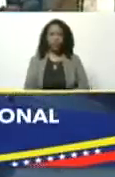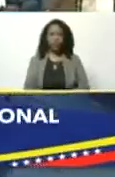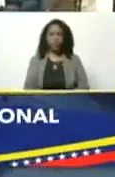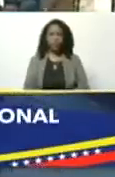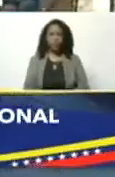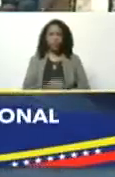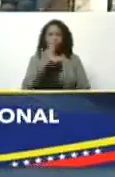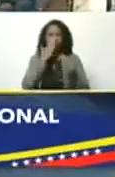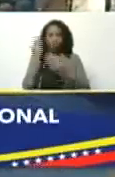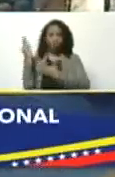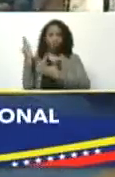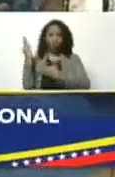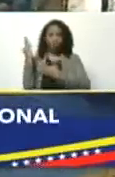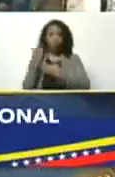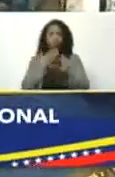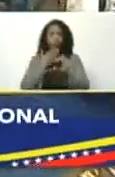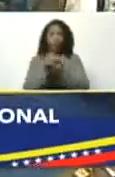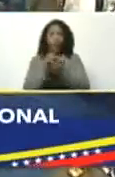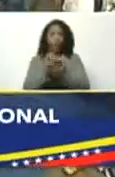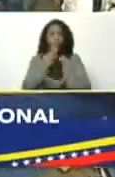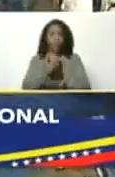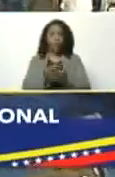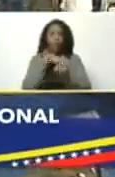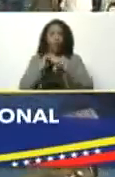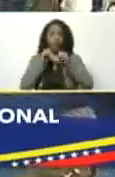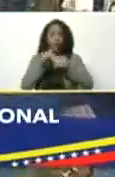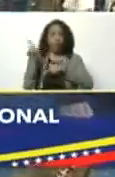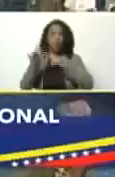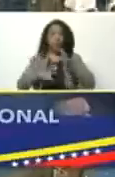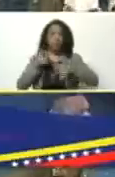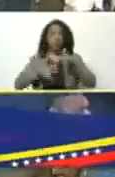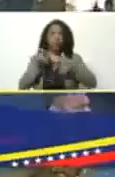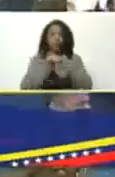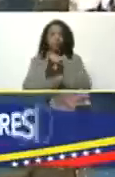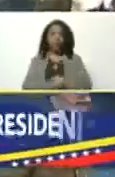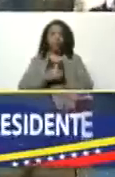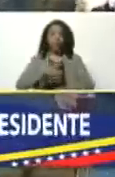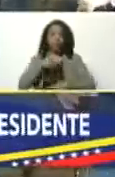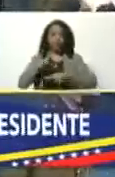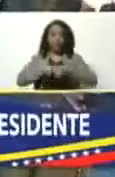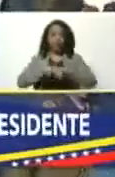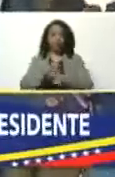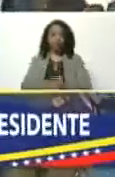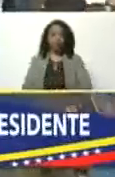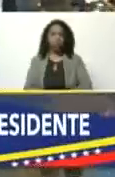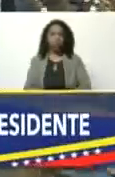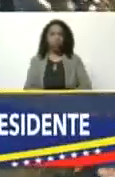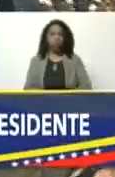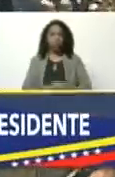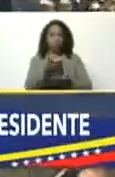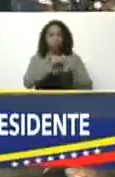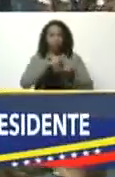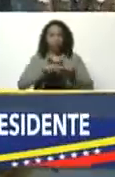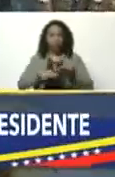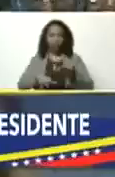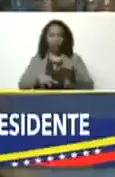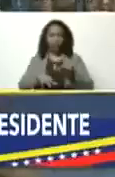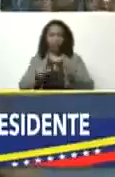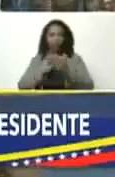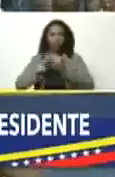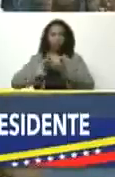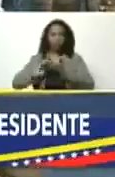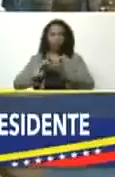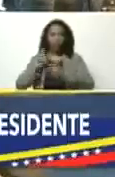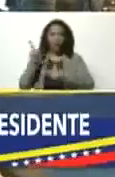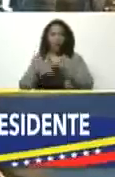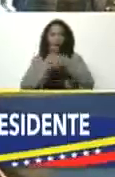Ha sido la parte y solicitud de permiso para dar inicio al acto. Pueden tomar asiento, por favor. Lectura de la resolución mediante la